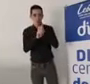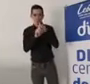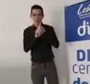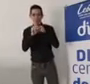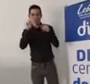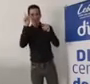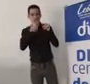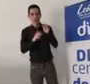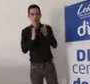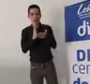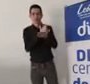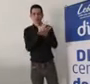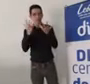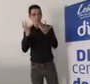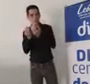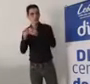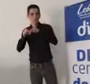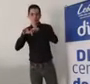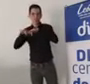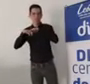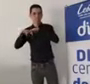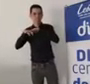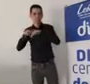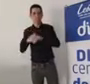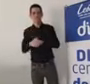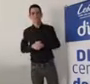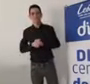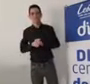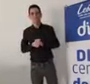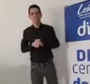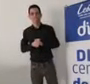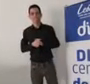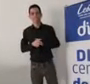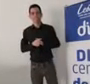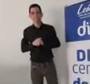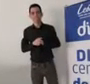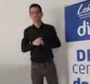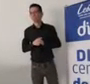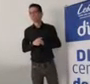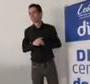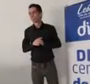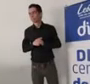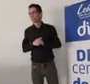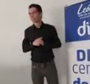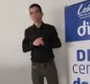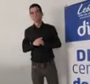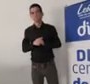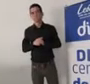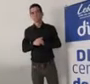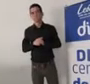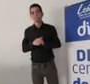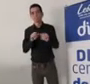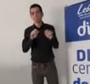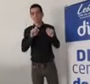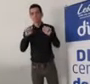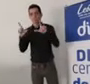Y podemos pasar otras dos. Entre esas tengo que decirles que la siguiente diapositiva, soy inmensamente feliz de haber participado en 3 diálogos a los cuales me